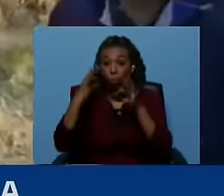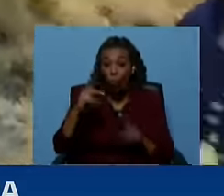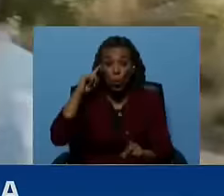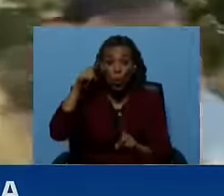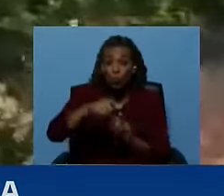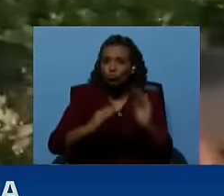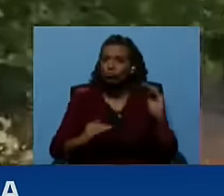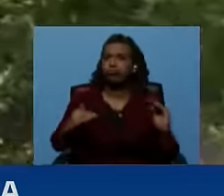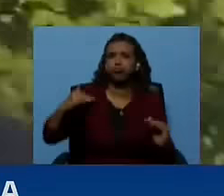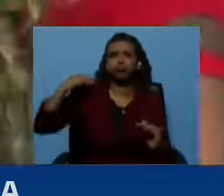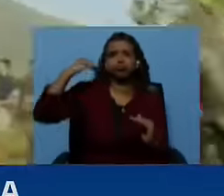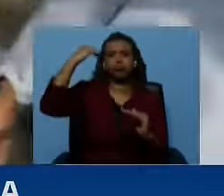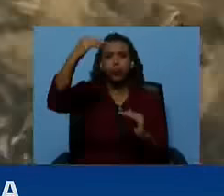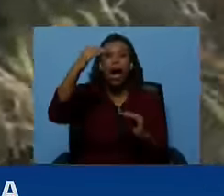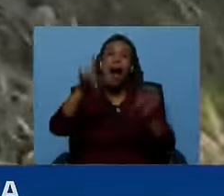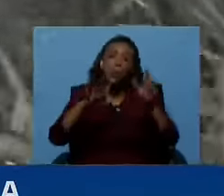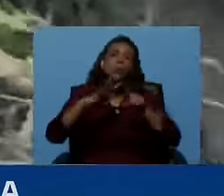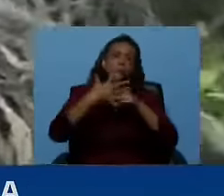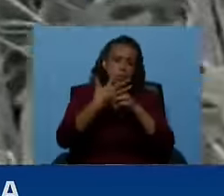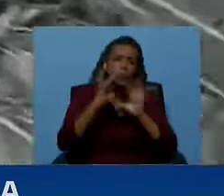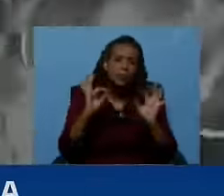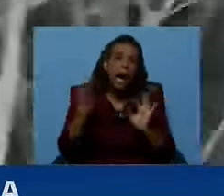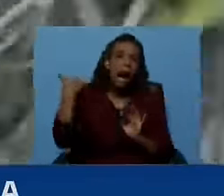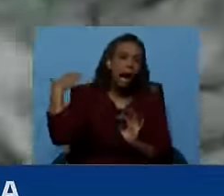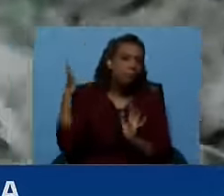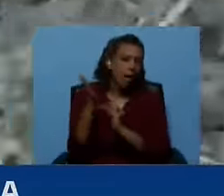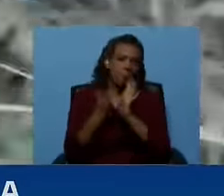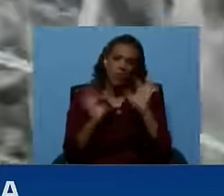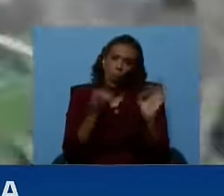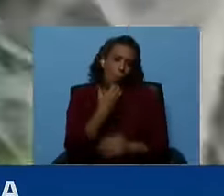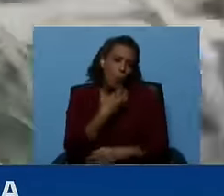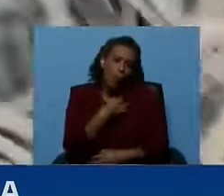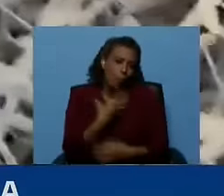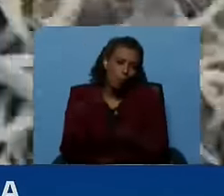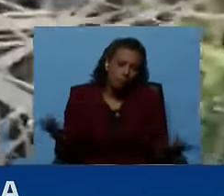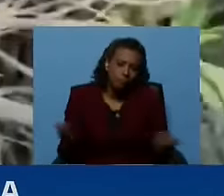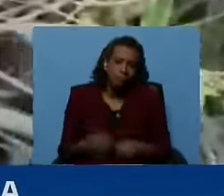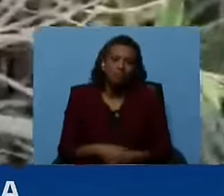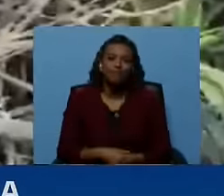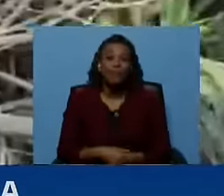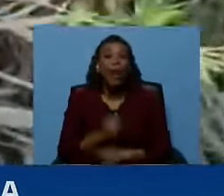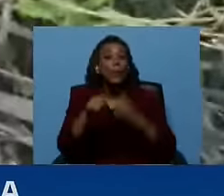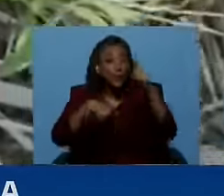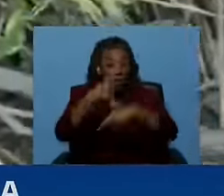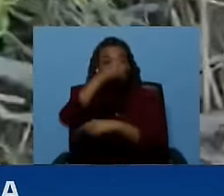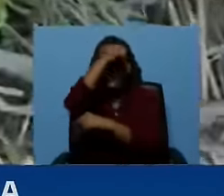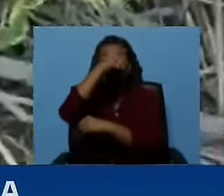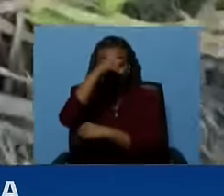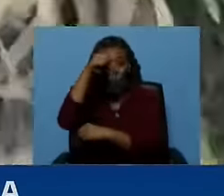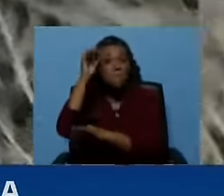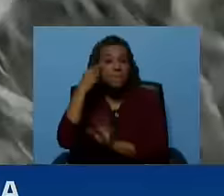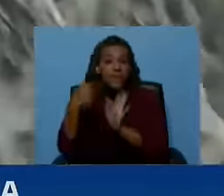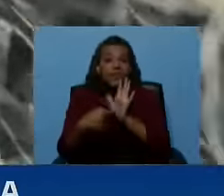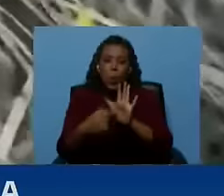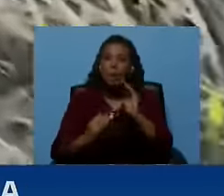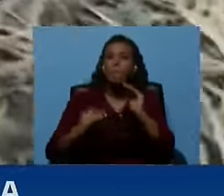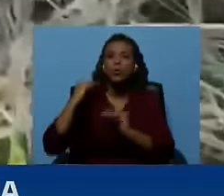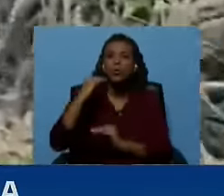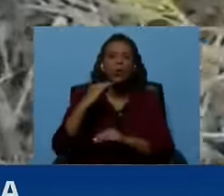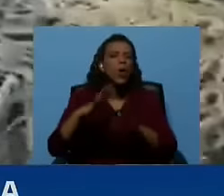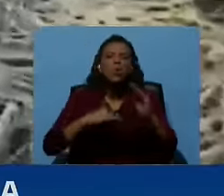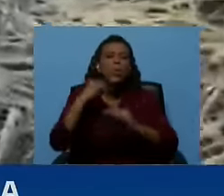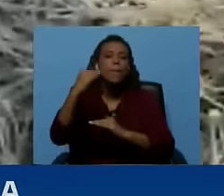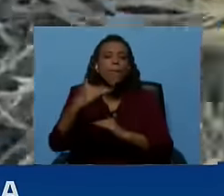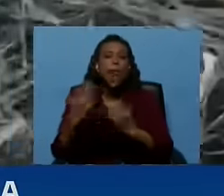a superar alguna situación que no puo haber salido el próximo domingo próximo domingo vamos a superar vamos a